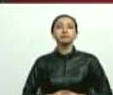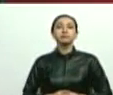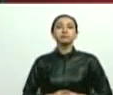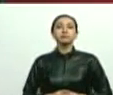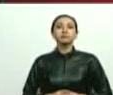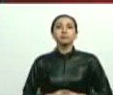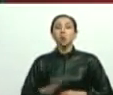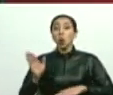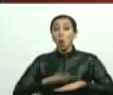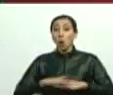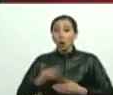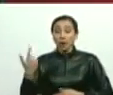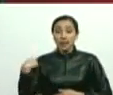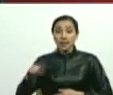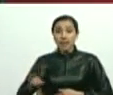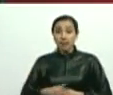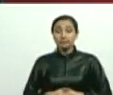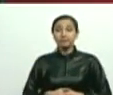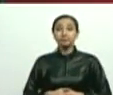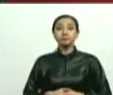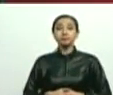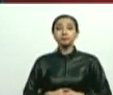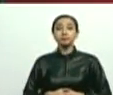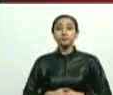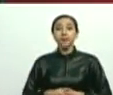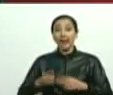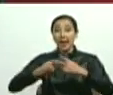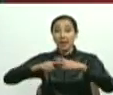Porque tenían conectado